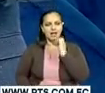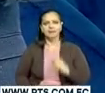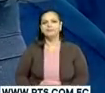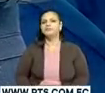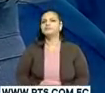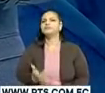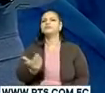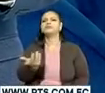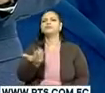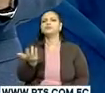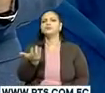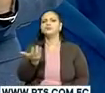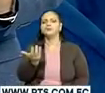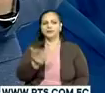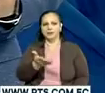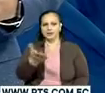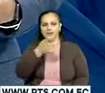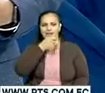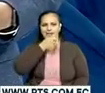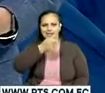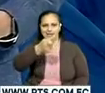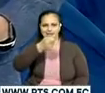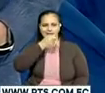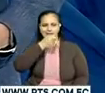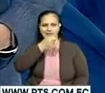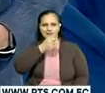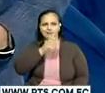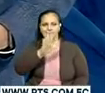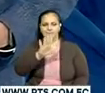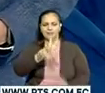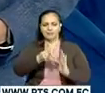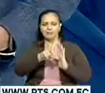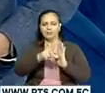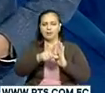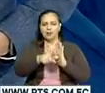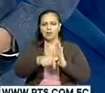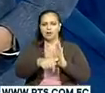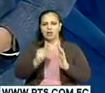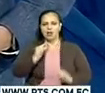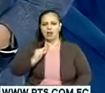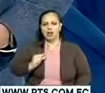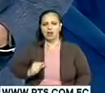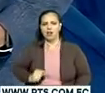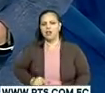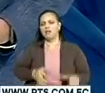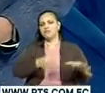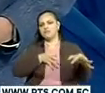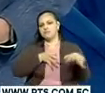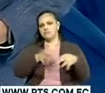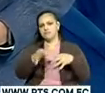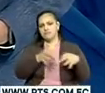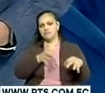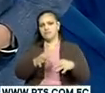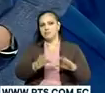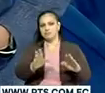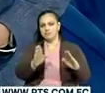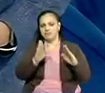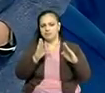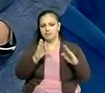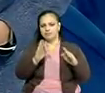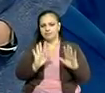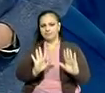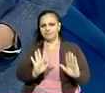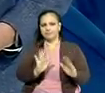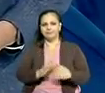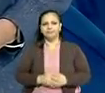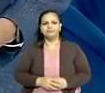En los sitios se encuentran nuestros equipos periodísticos y más adelante vamos a ampliar la información, así que estén atentos al desarrollo